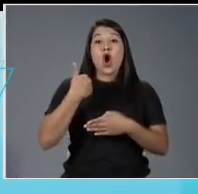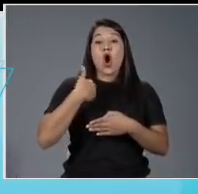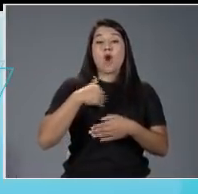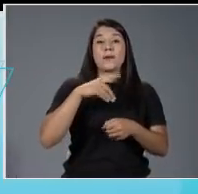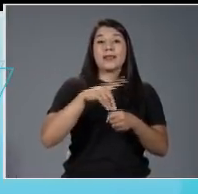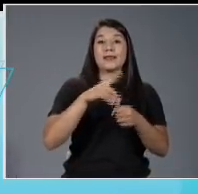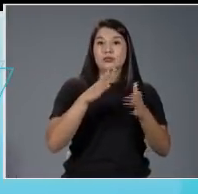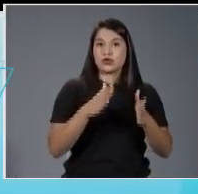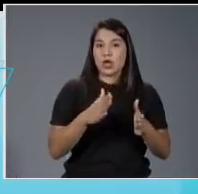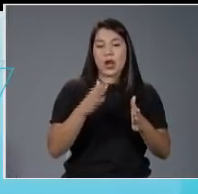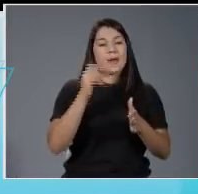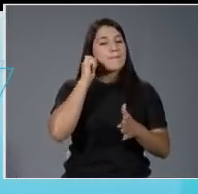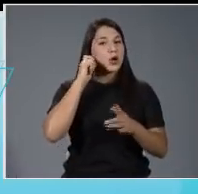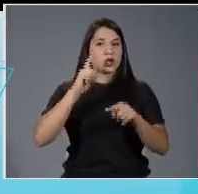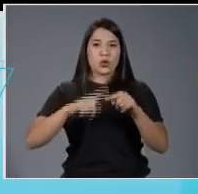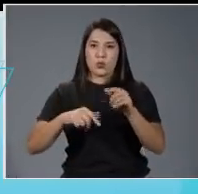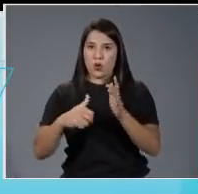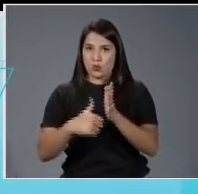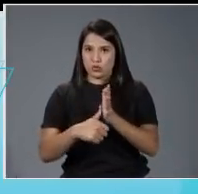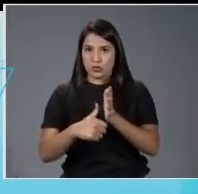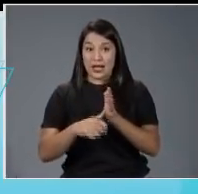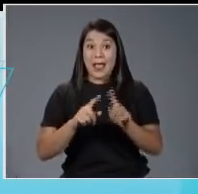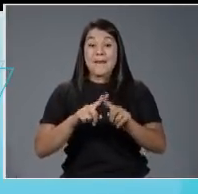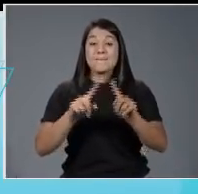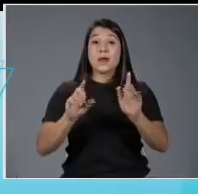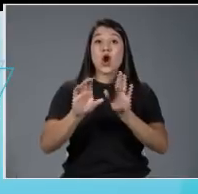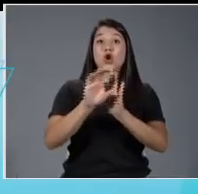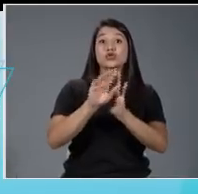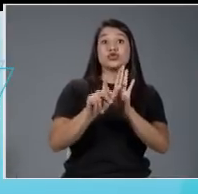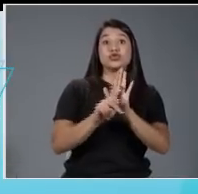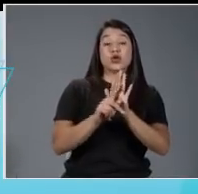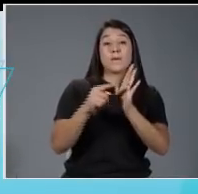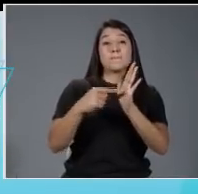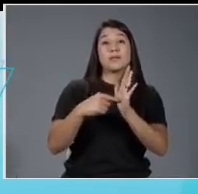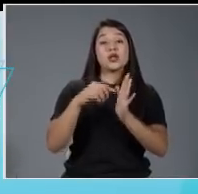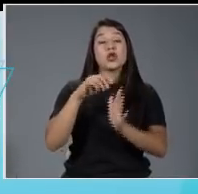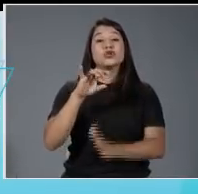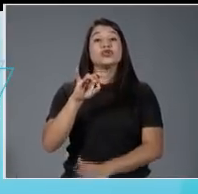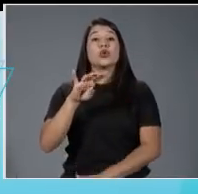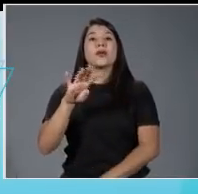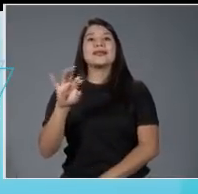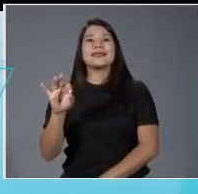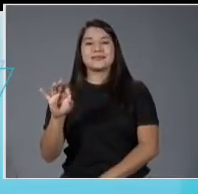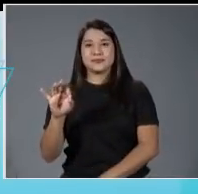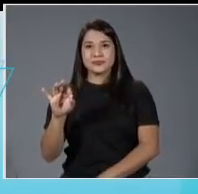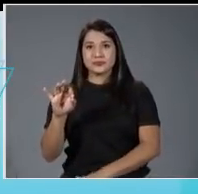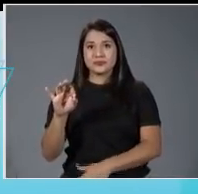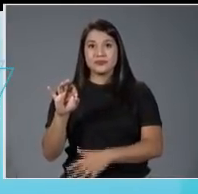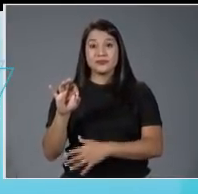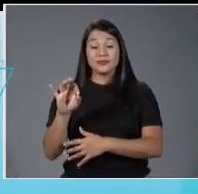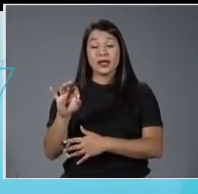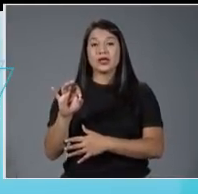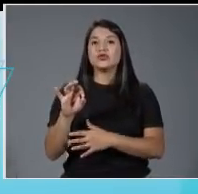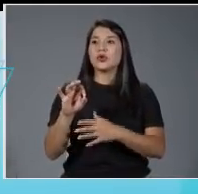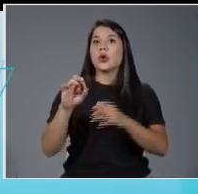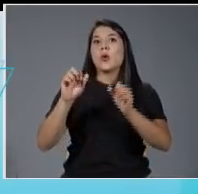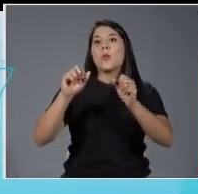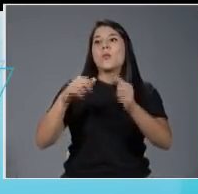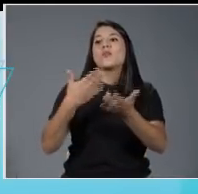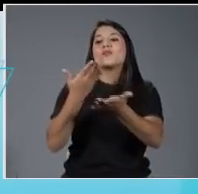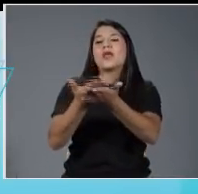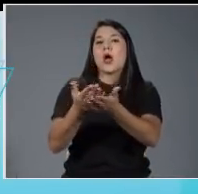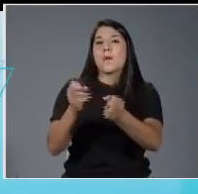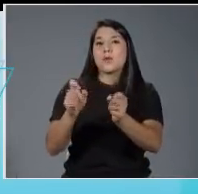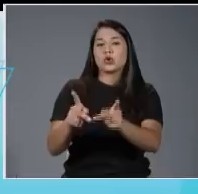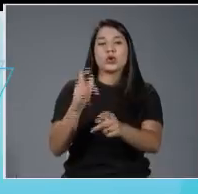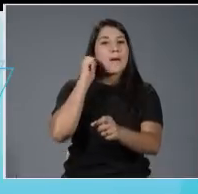al voto. En cambio, bueno, esa Constitución le dio el derecho a la mujer, y la mujer hoy no solo está plenamente participando, sino que